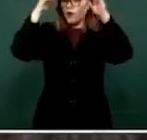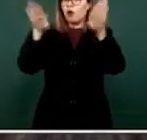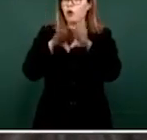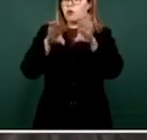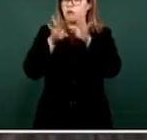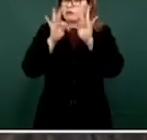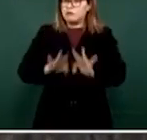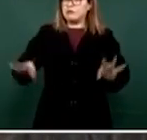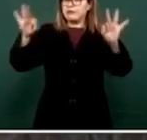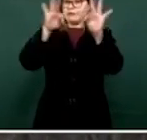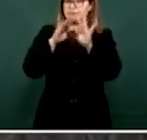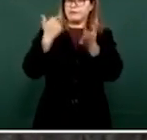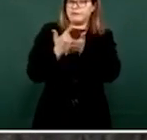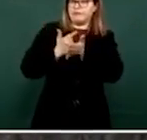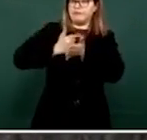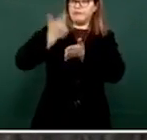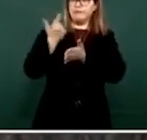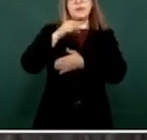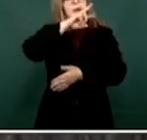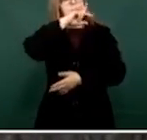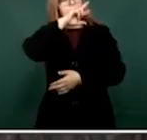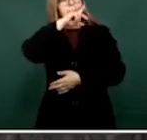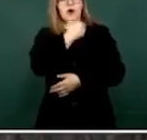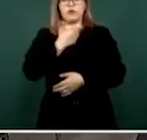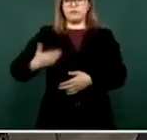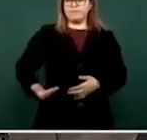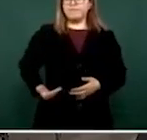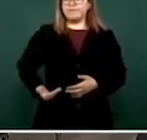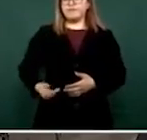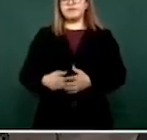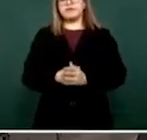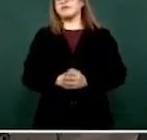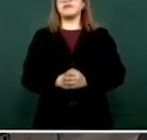muy fuerte, y hay muchísima preocupación, señor presidente. Sí,